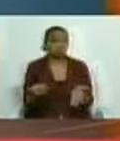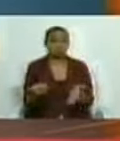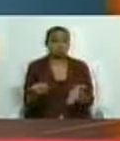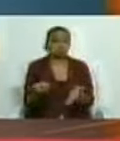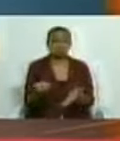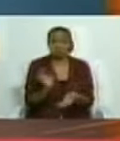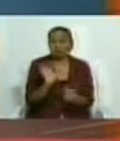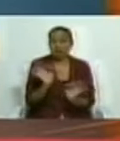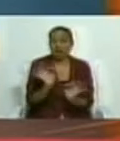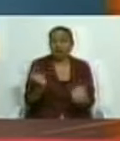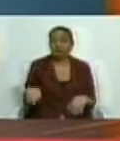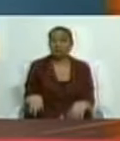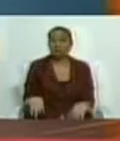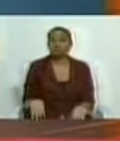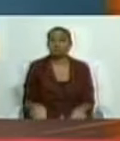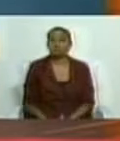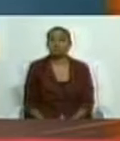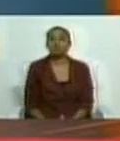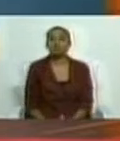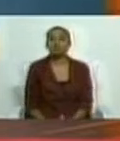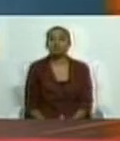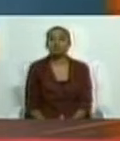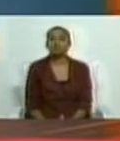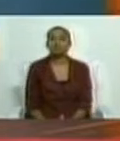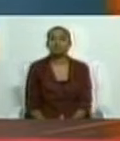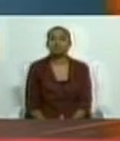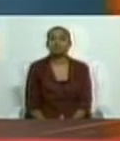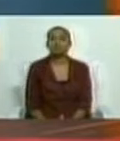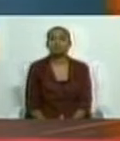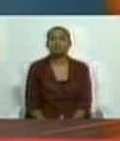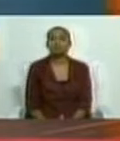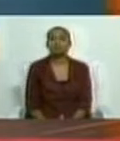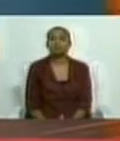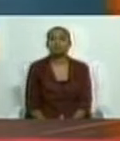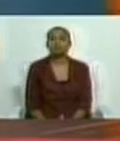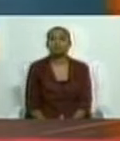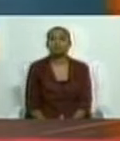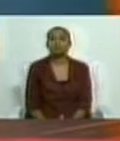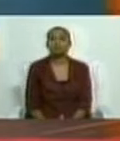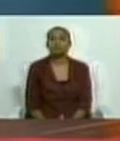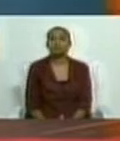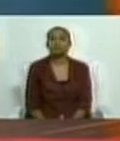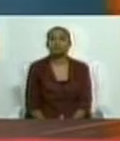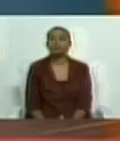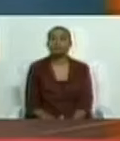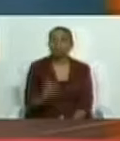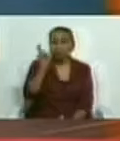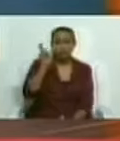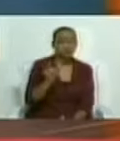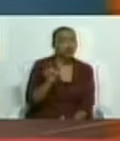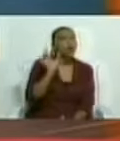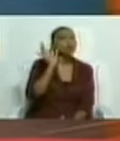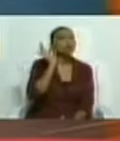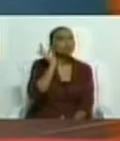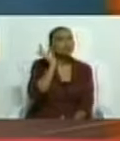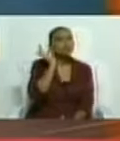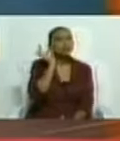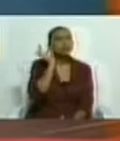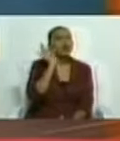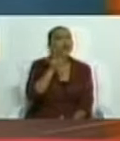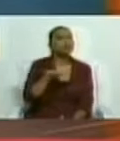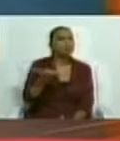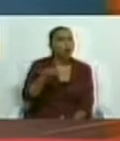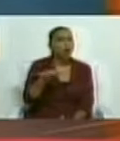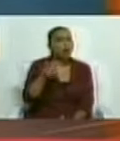la Mara Salvatrucha que nació en años en Los Ángeles Estados